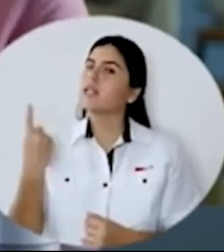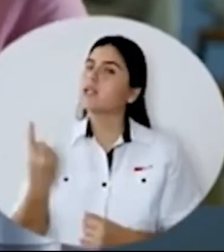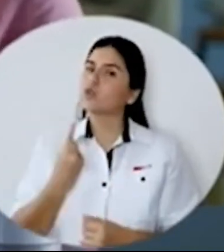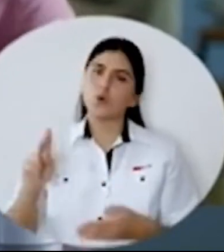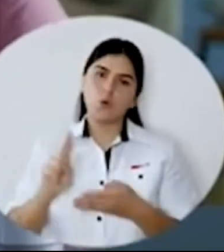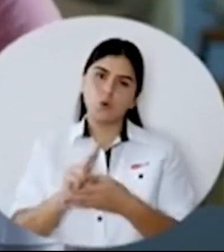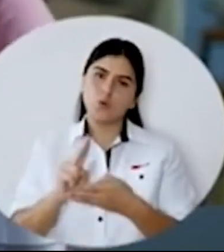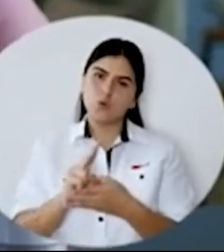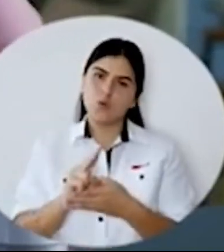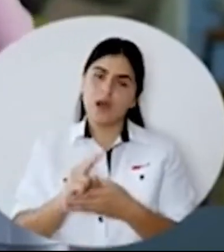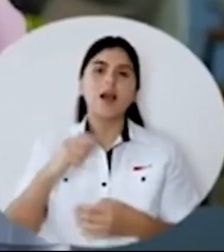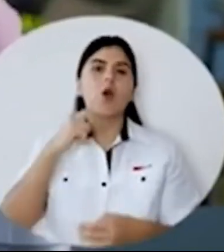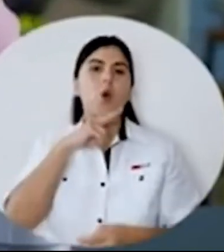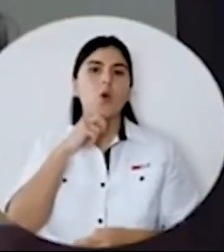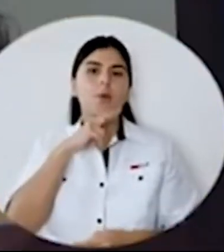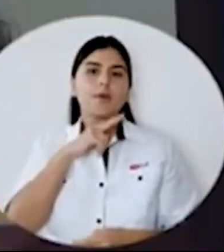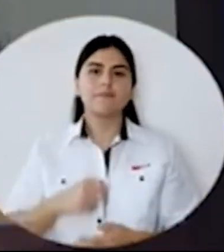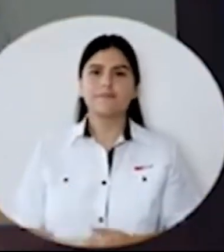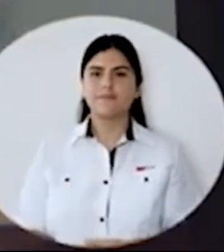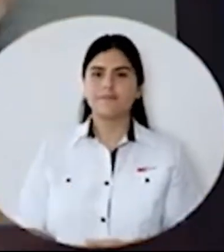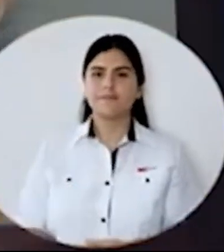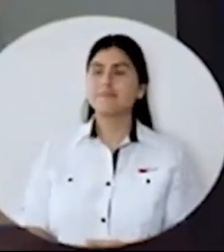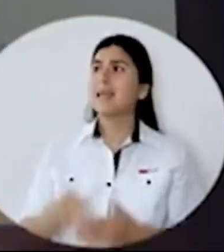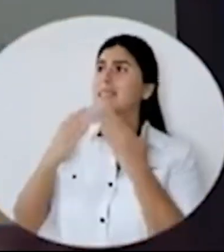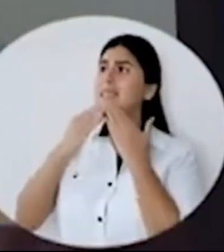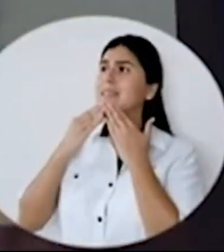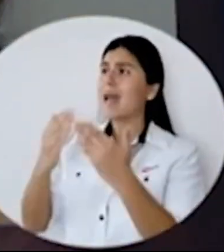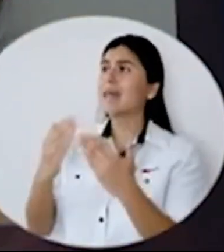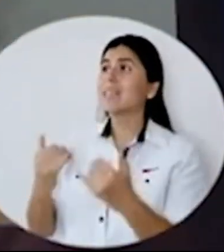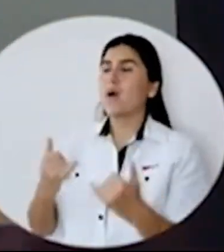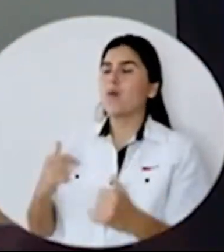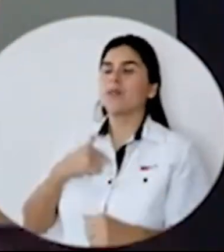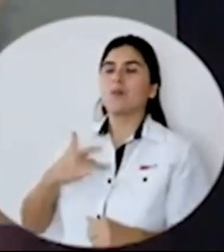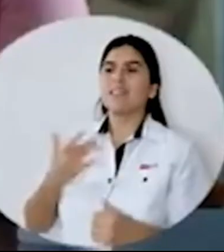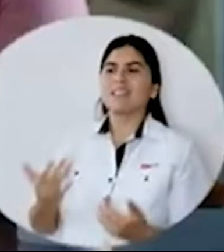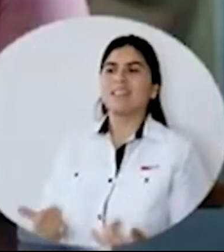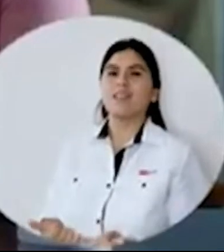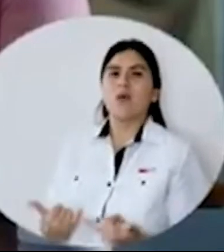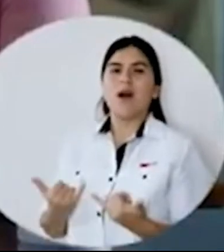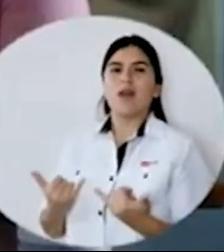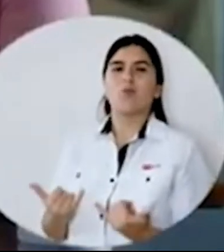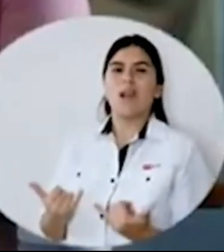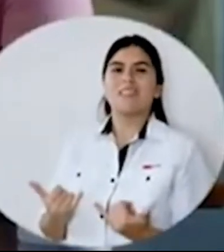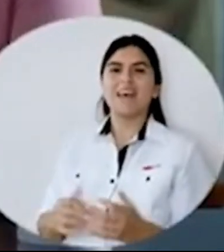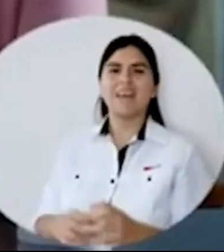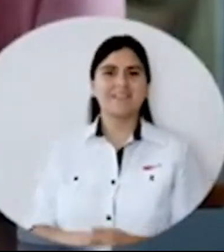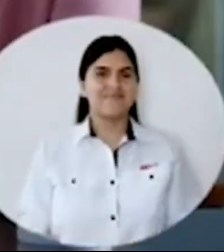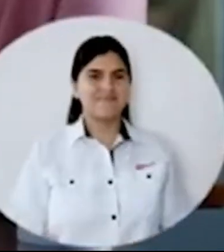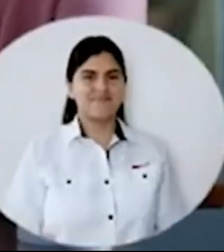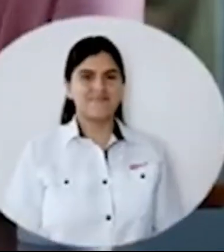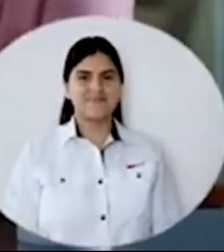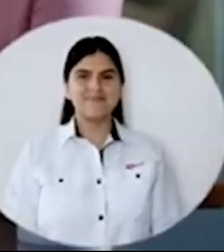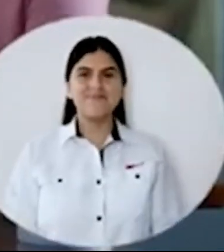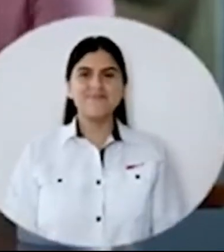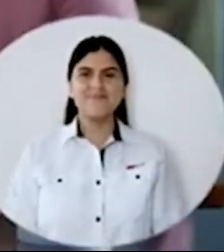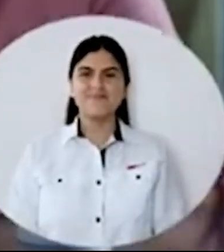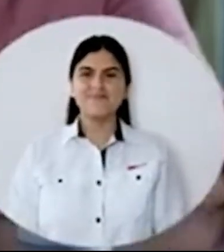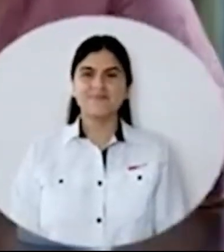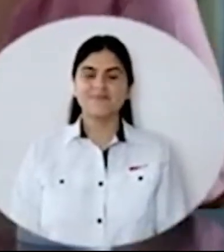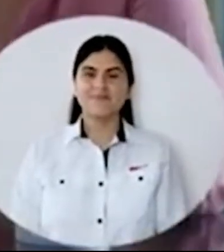disponible para los usuarios de Colby. Ay, gracias, Sofía. Ahora sí somos modernas. ¡Qué bárbaras!